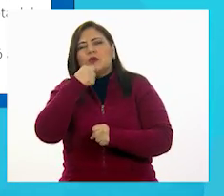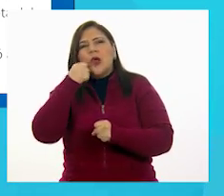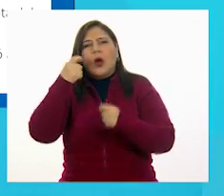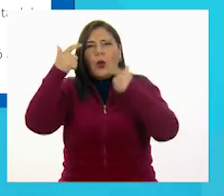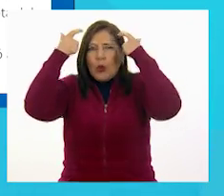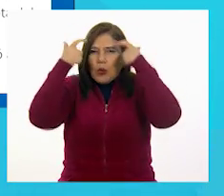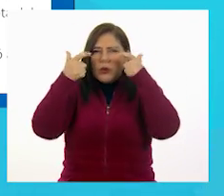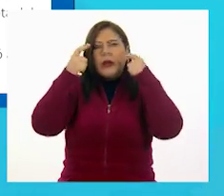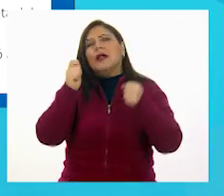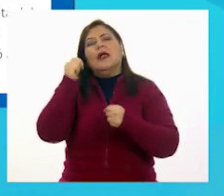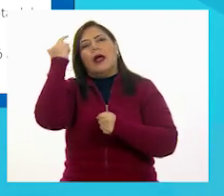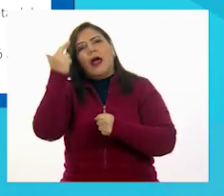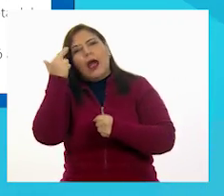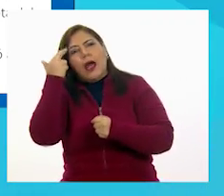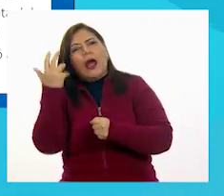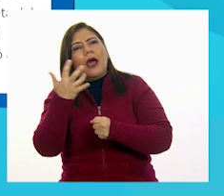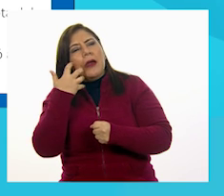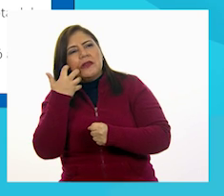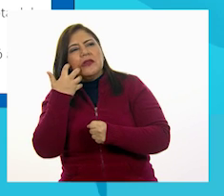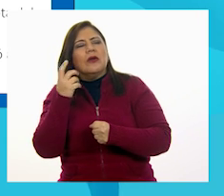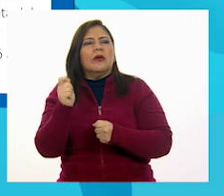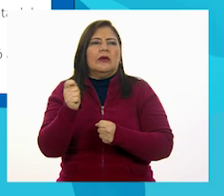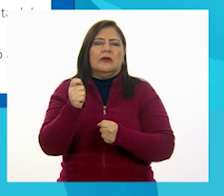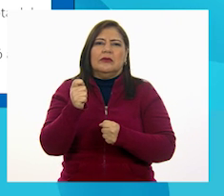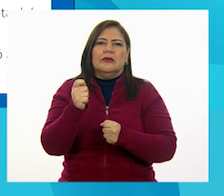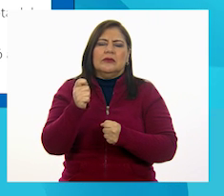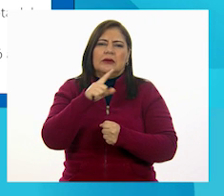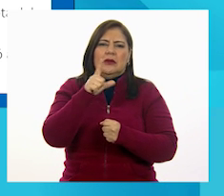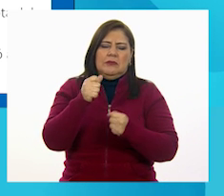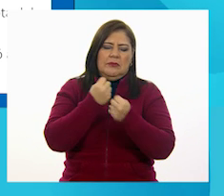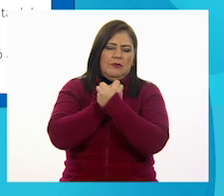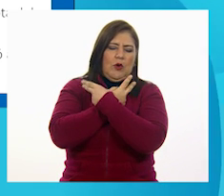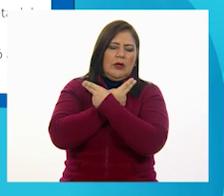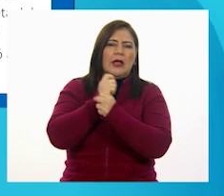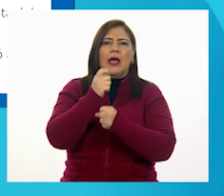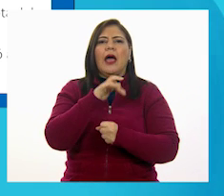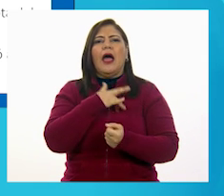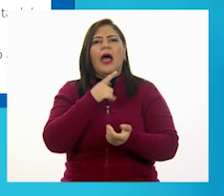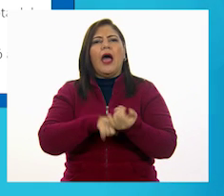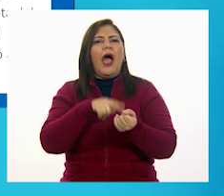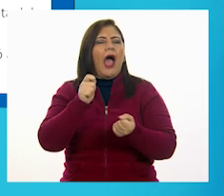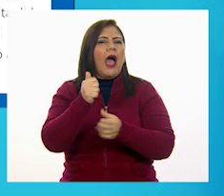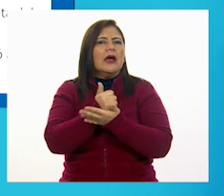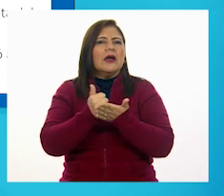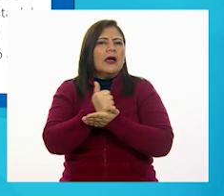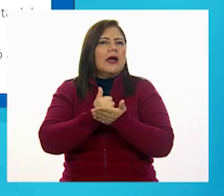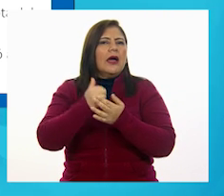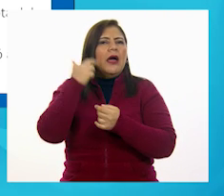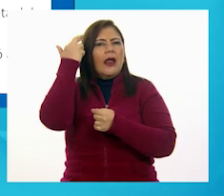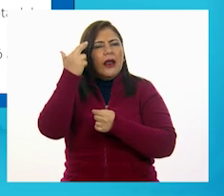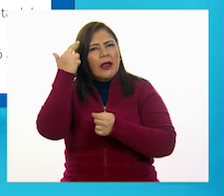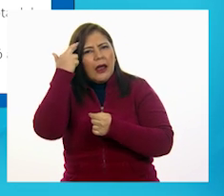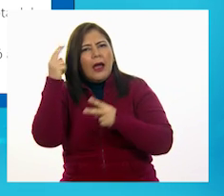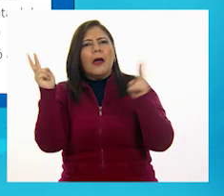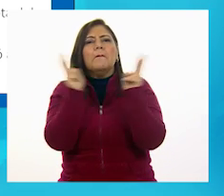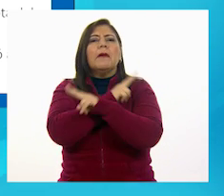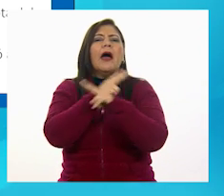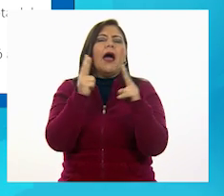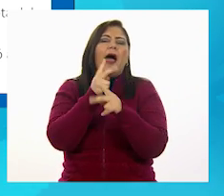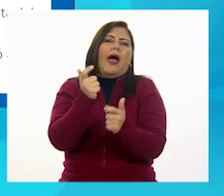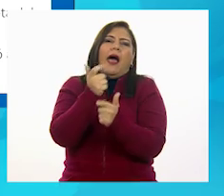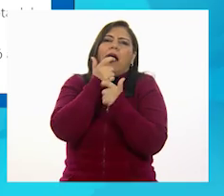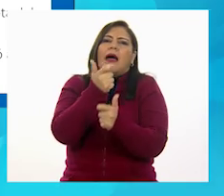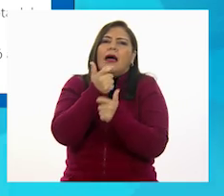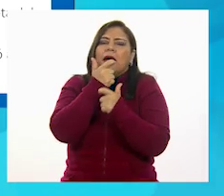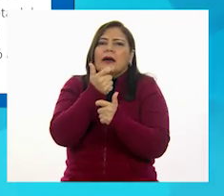del rey le cayó al gato y el moño azul del gato le cayó al rey y el viento se reía